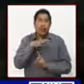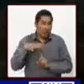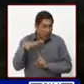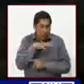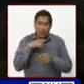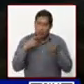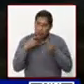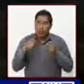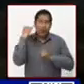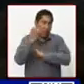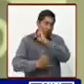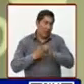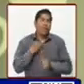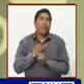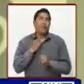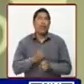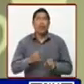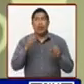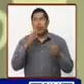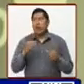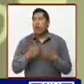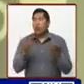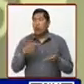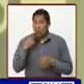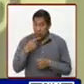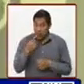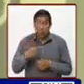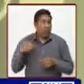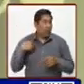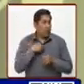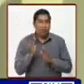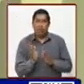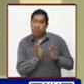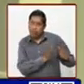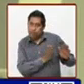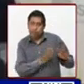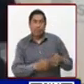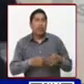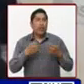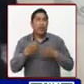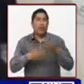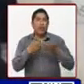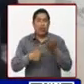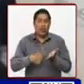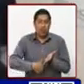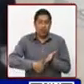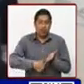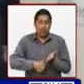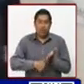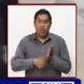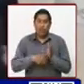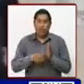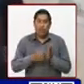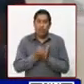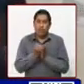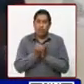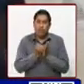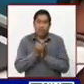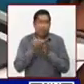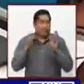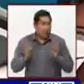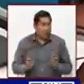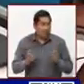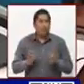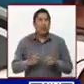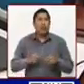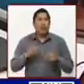y medidas internacionales. Como les comentaba, vamos a dejar a un lado el tapo, entramos con la huella totalmente digital, nuestra firma